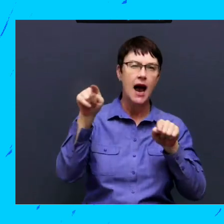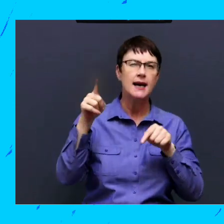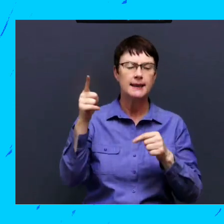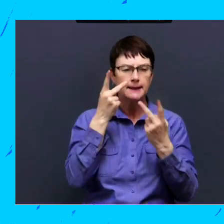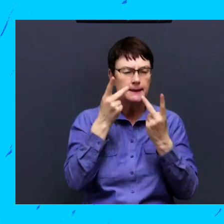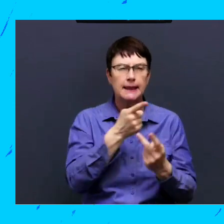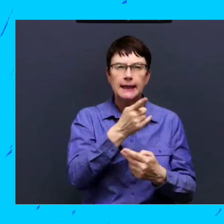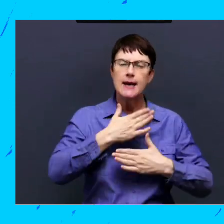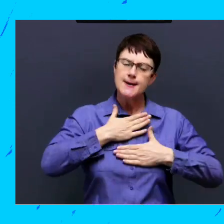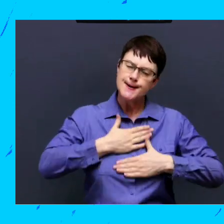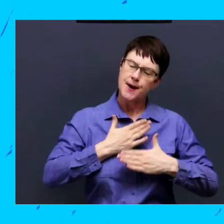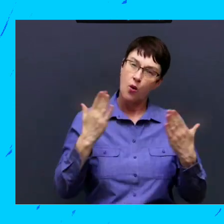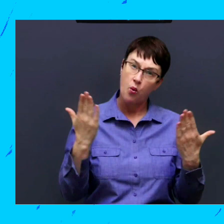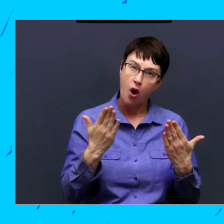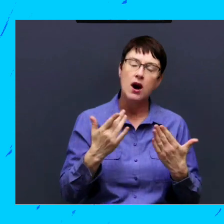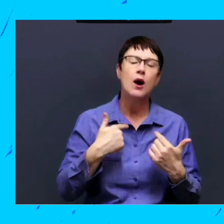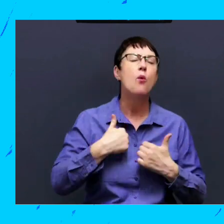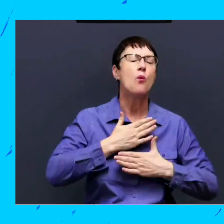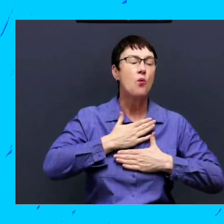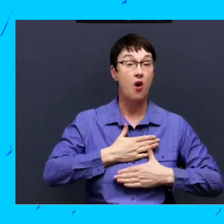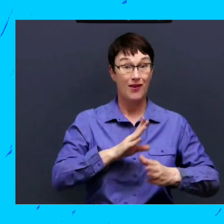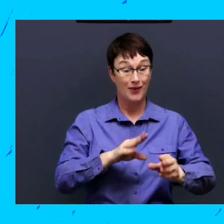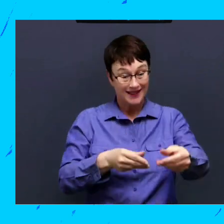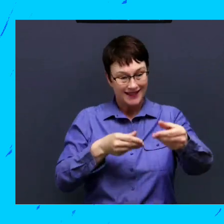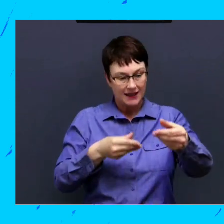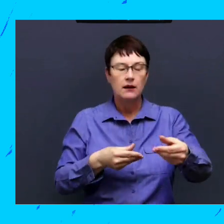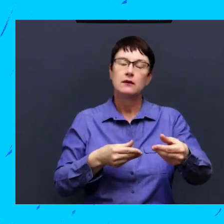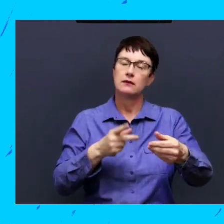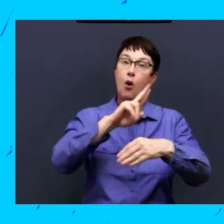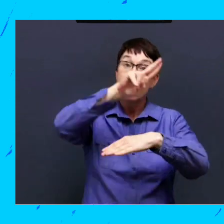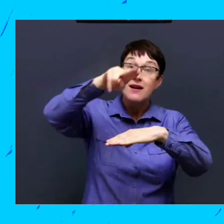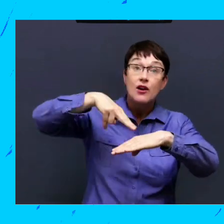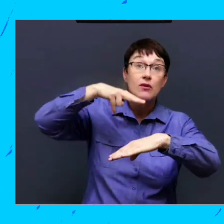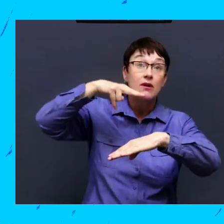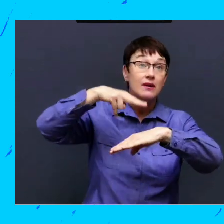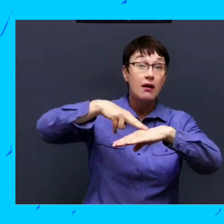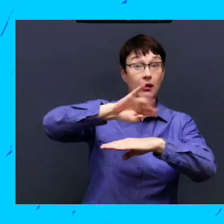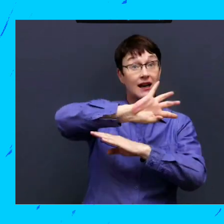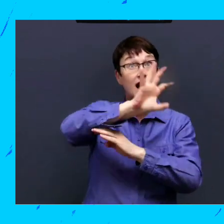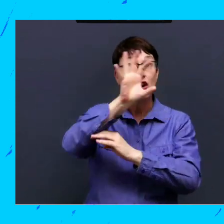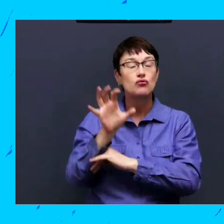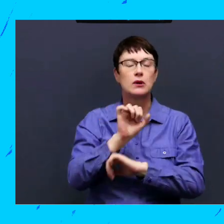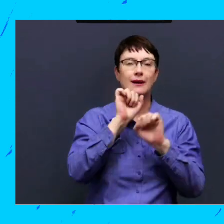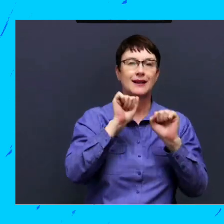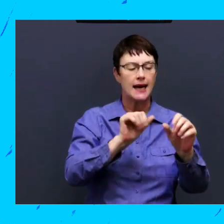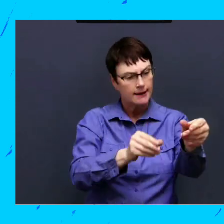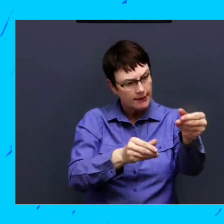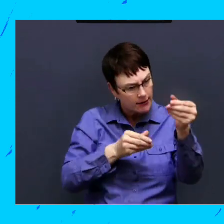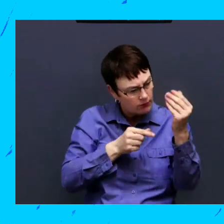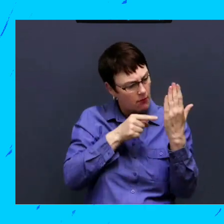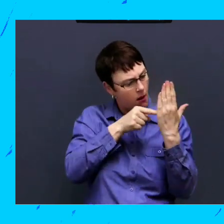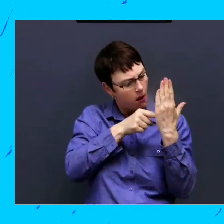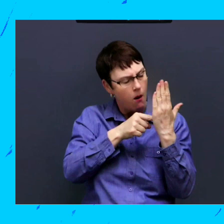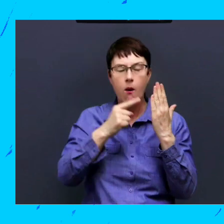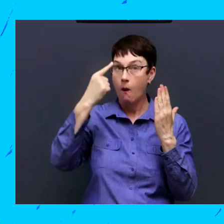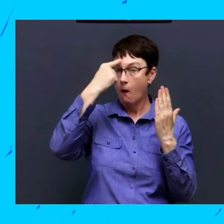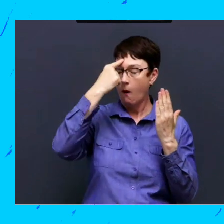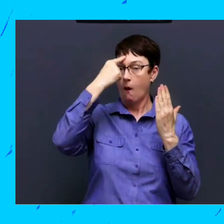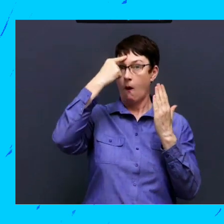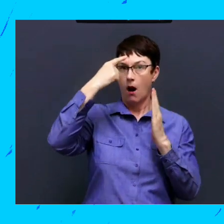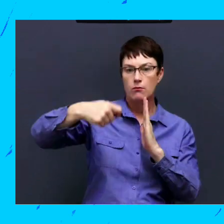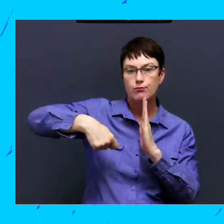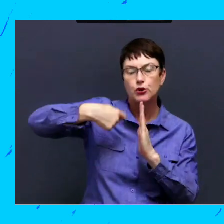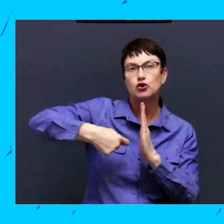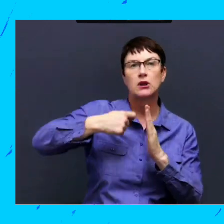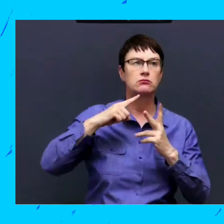referencia para los tomadores de decisión y los gerentes de proyectos. La